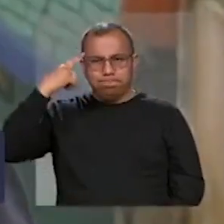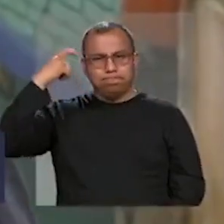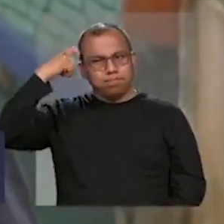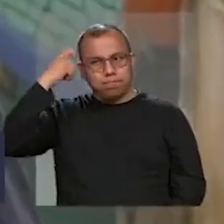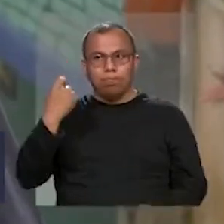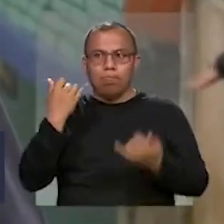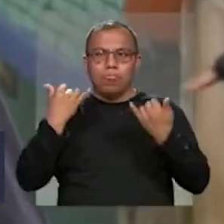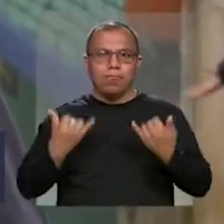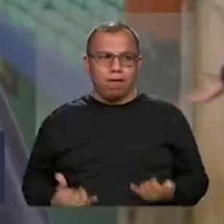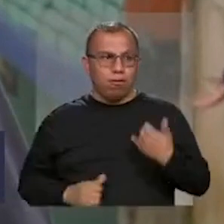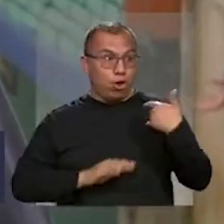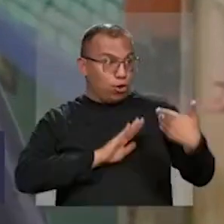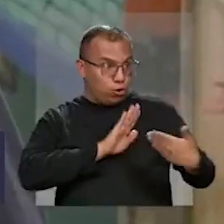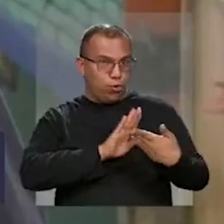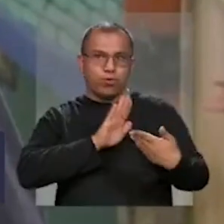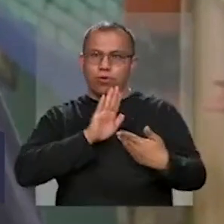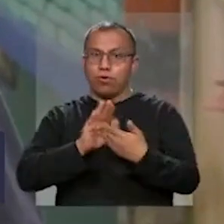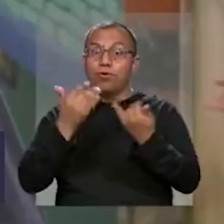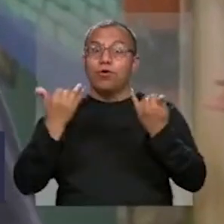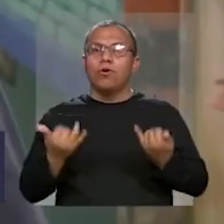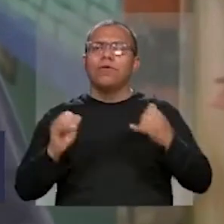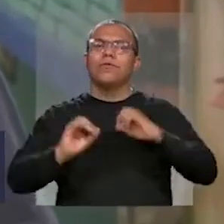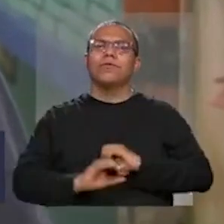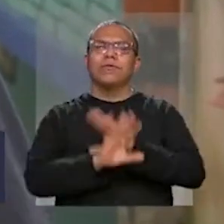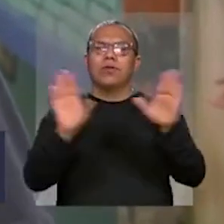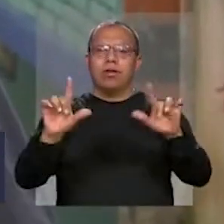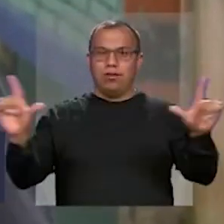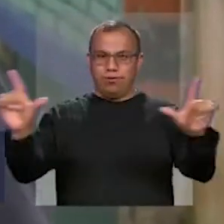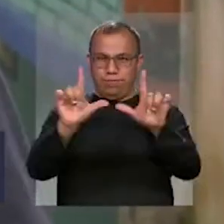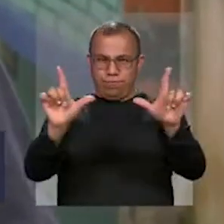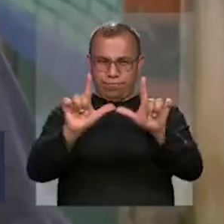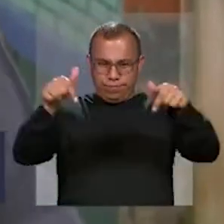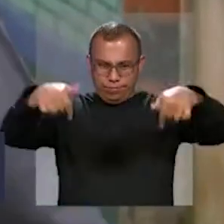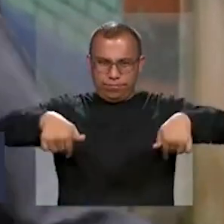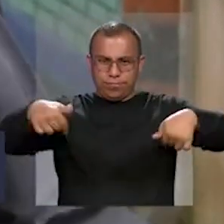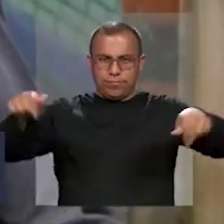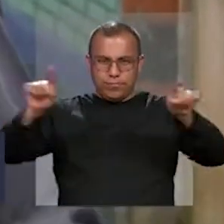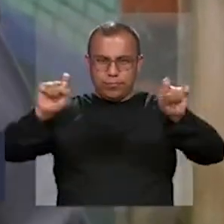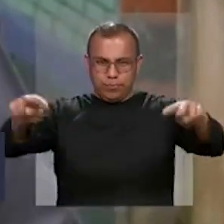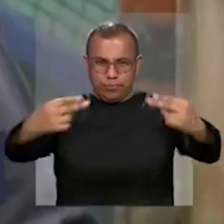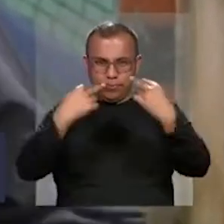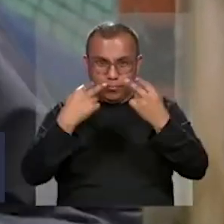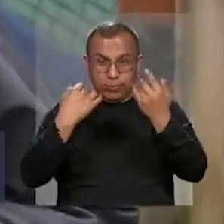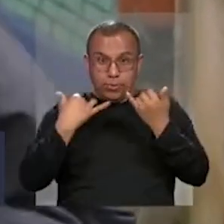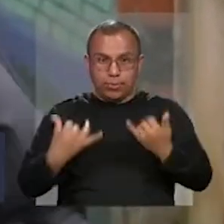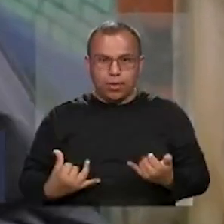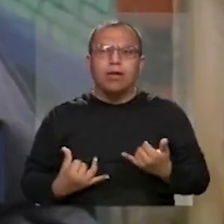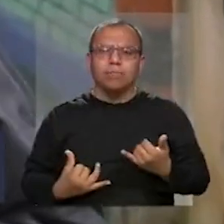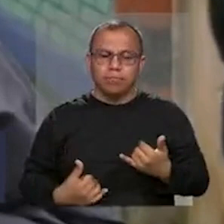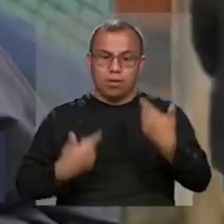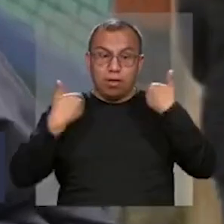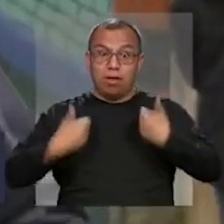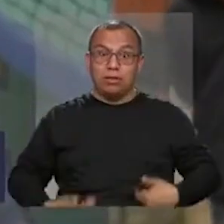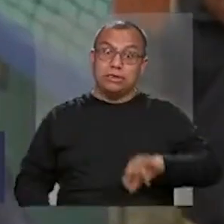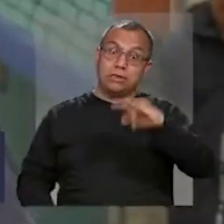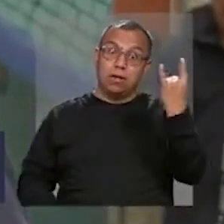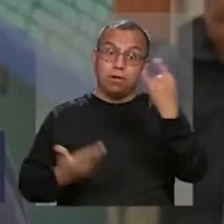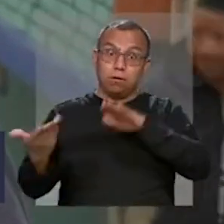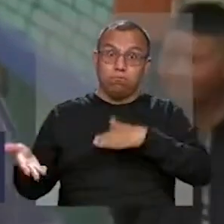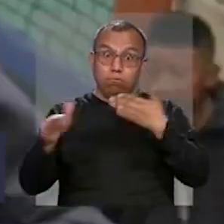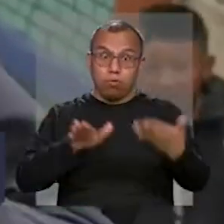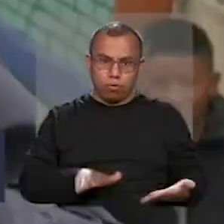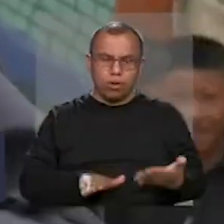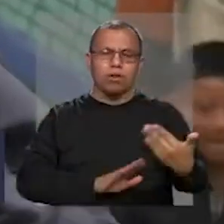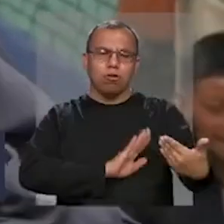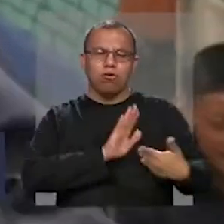estoy altamente amenazado. Hoy dejo claro ante este medio de comunicación que si a Félix Rueda lo llegan a asesinar,